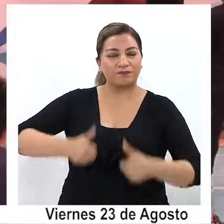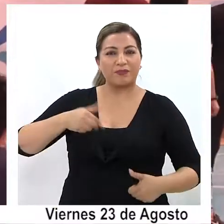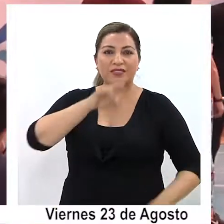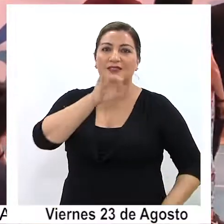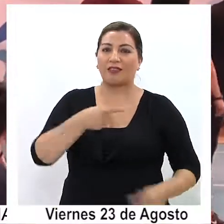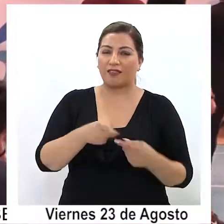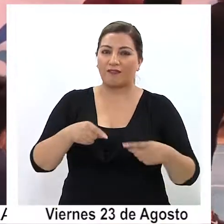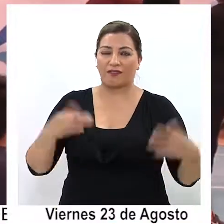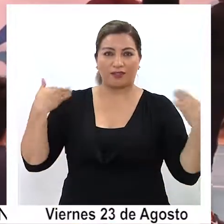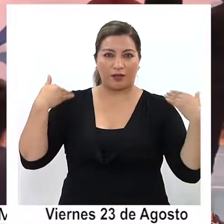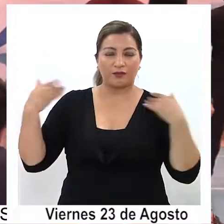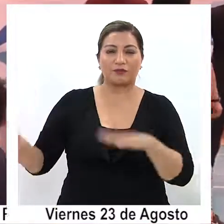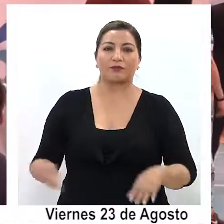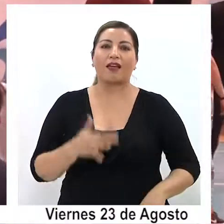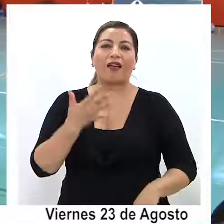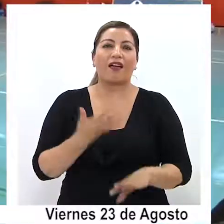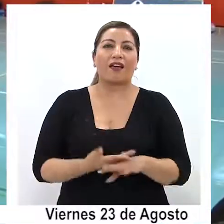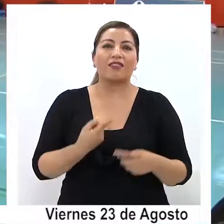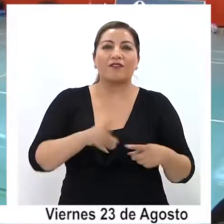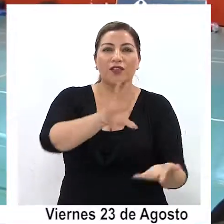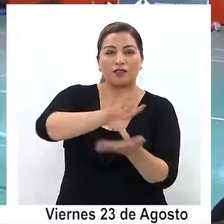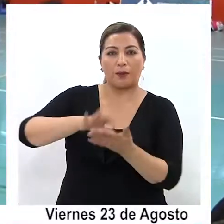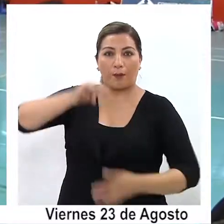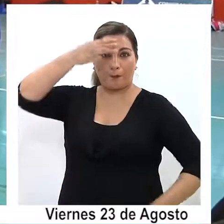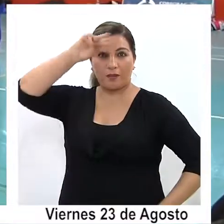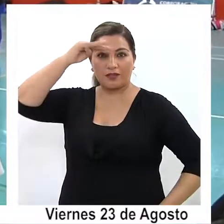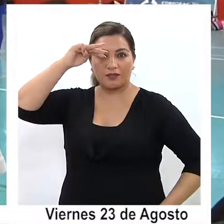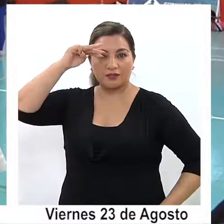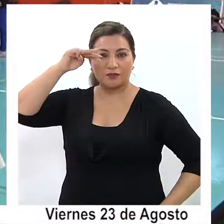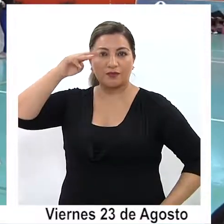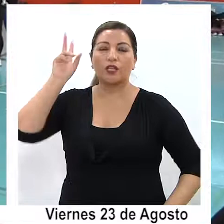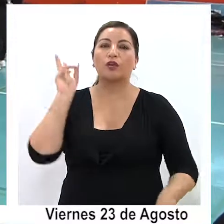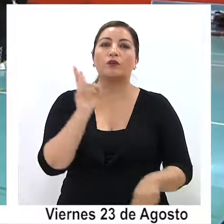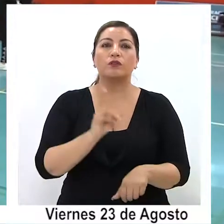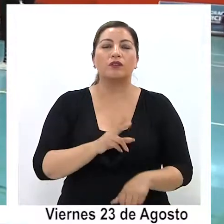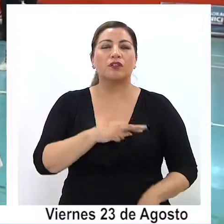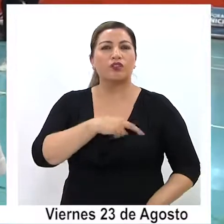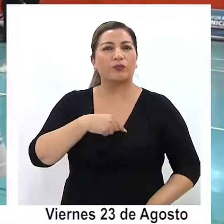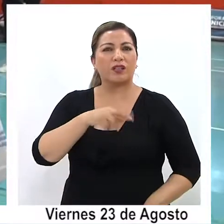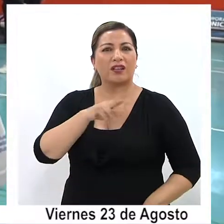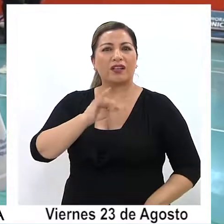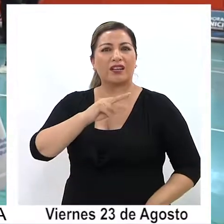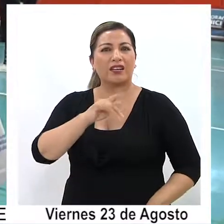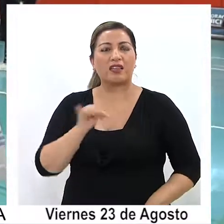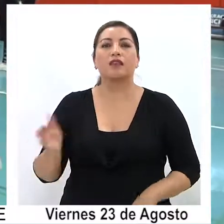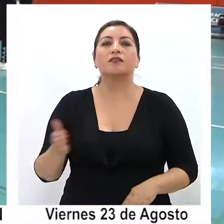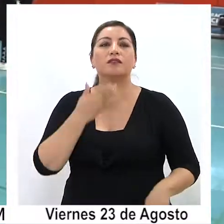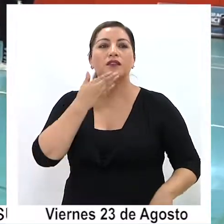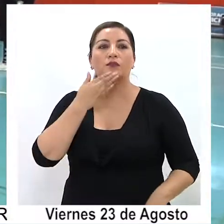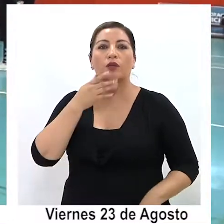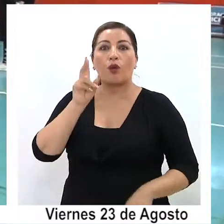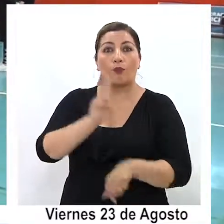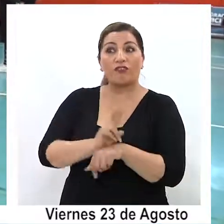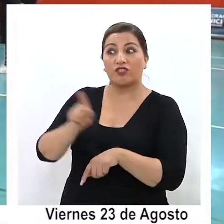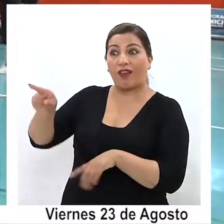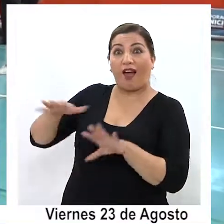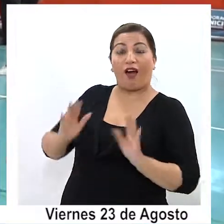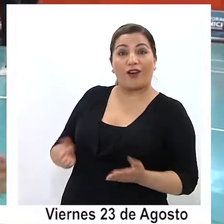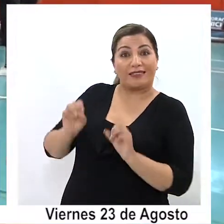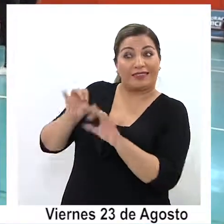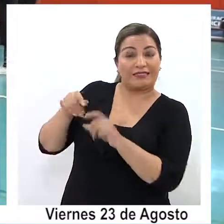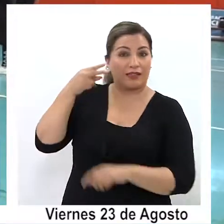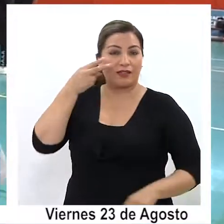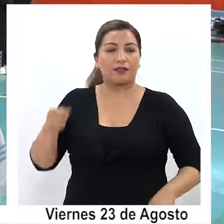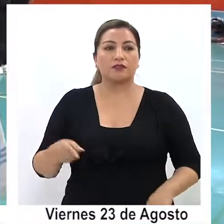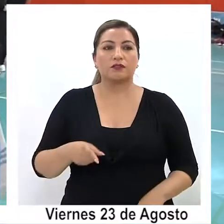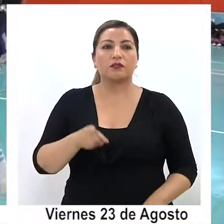de diversas disciplinas. Hay diferentes países como México, profesor Rick Hernández, profesor de Buenos Aires que están actuando en clases